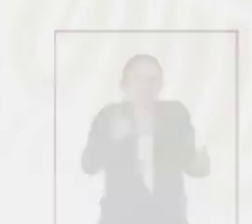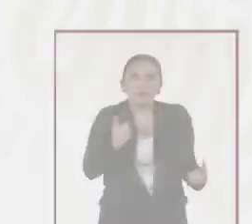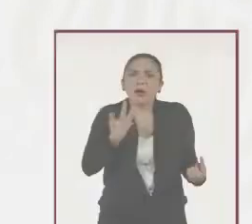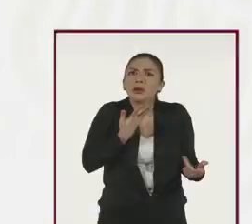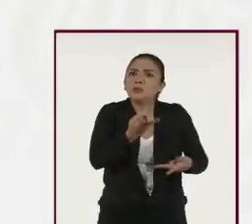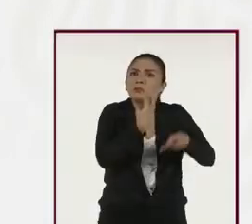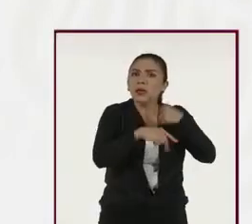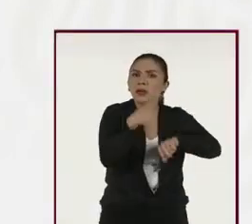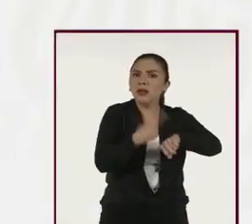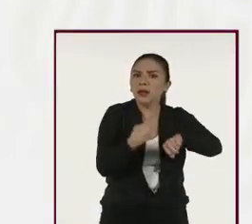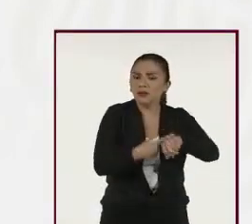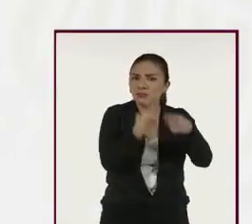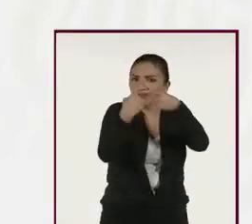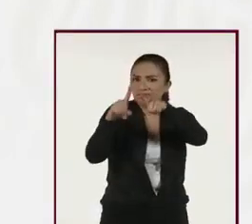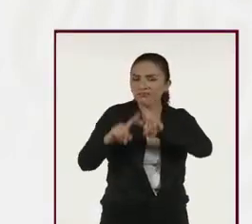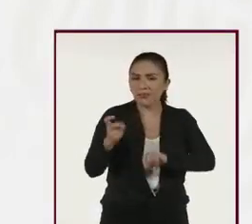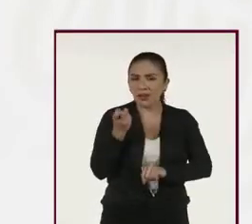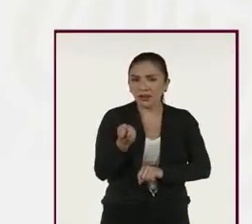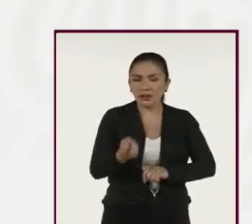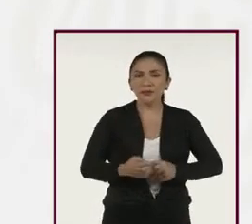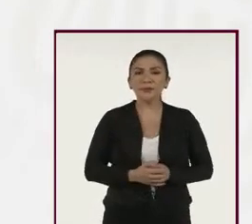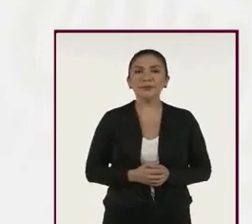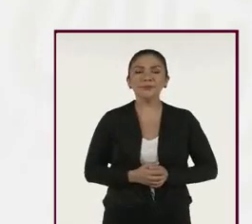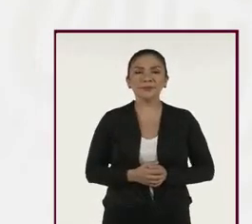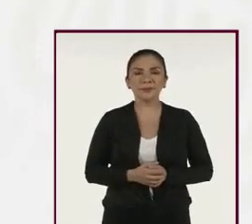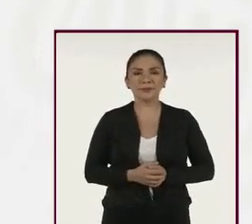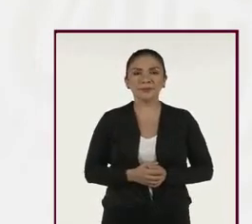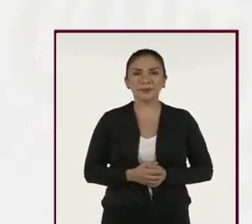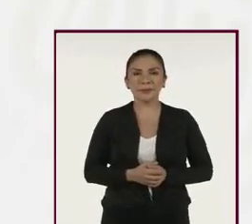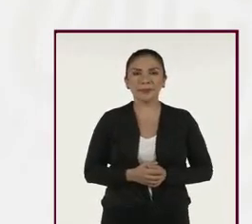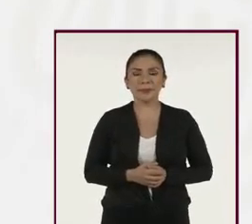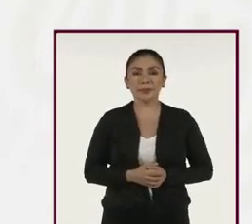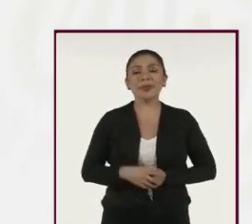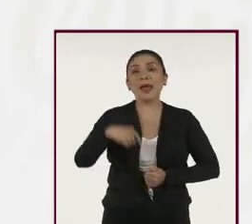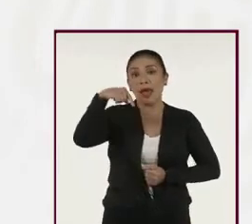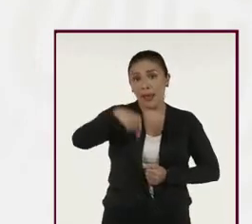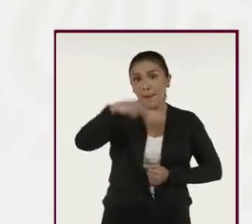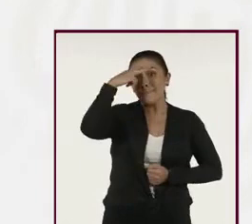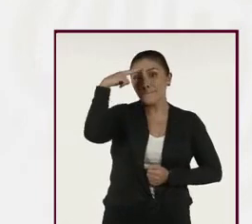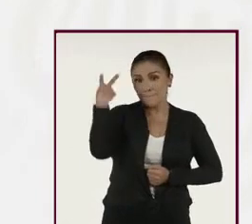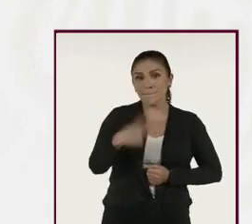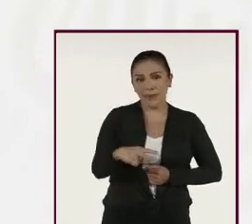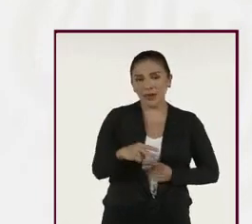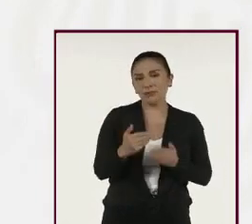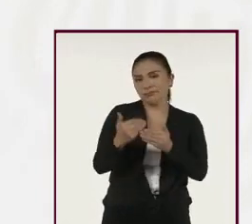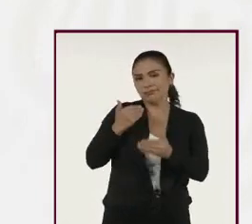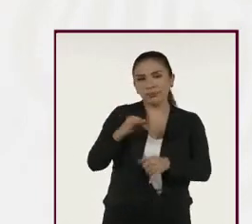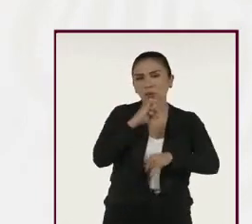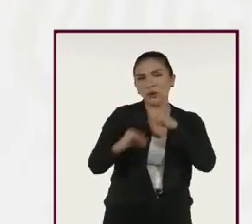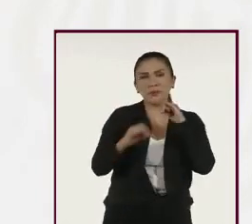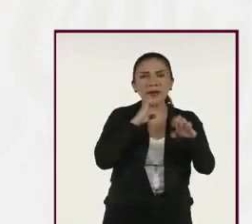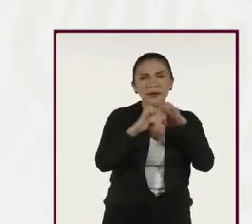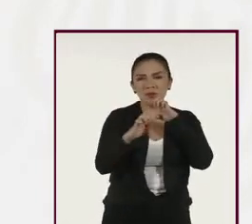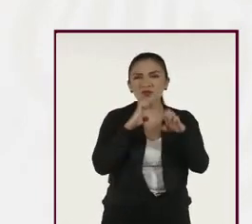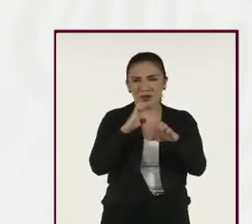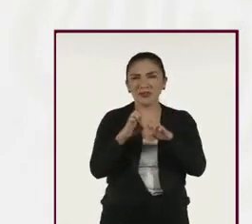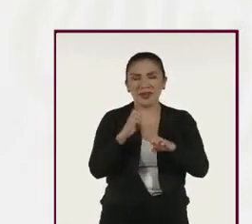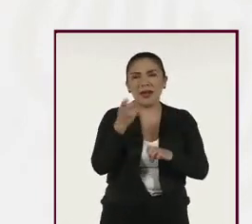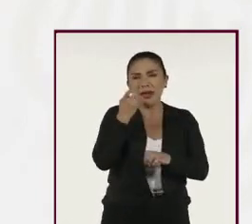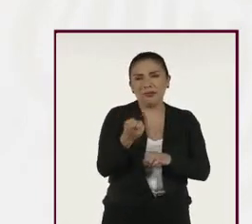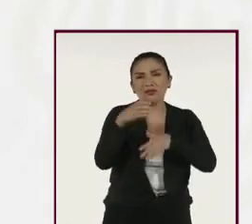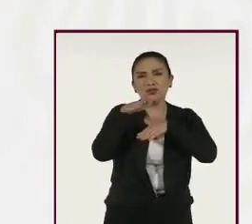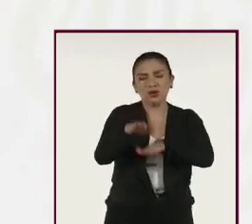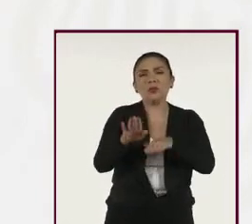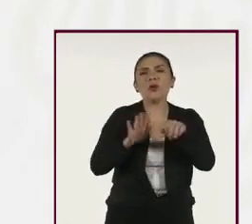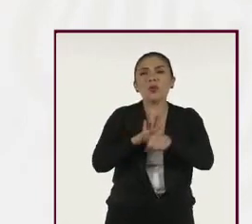padecimientos. La que sigue, por favor. En México, en la última encuesta que tenemos respecto